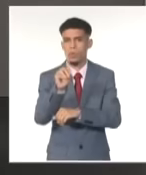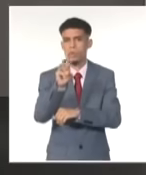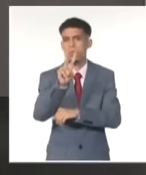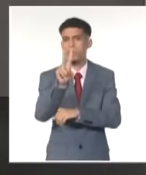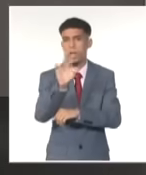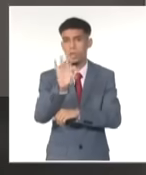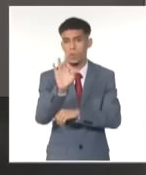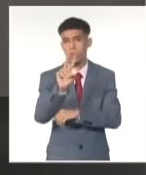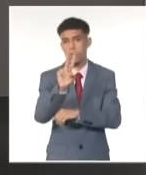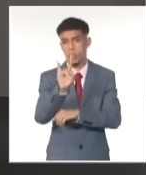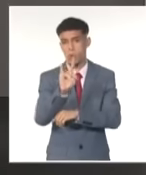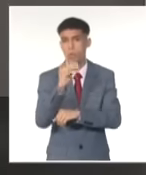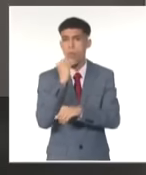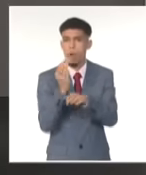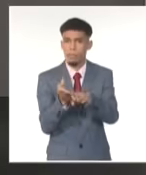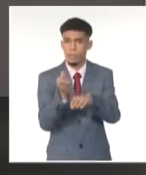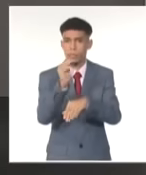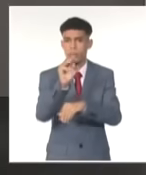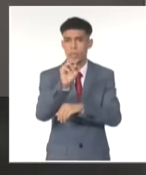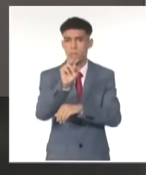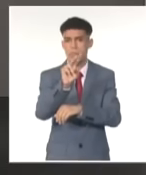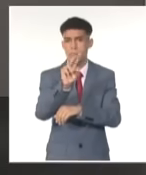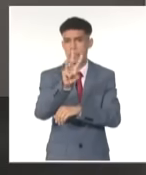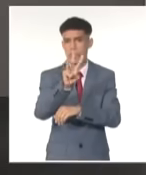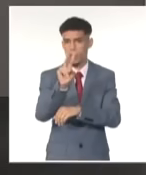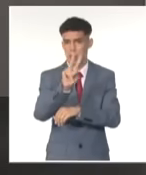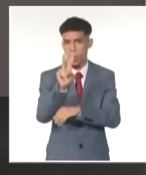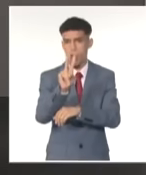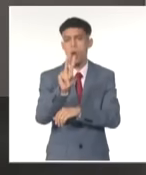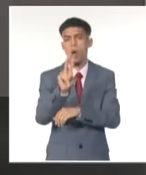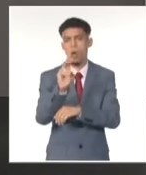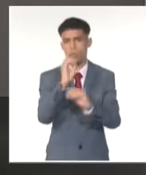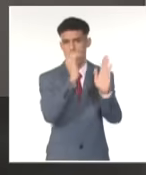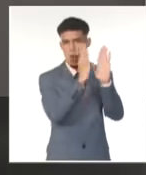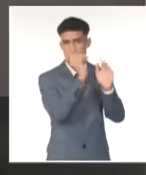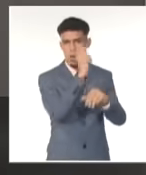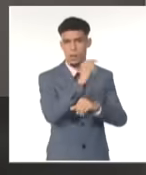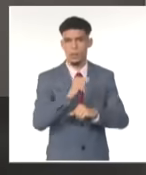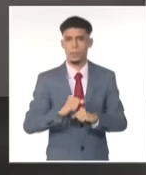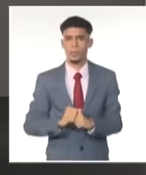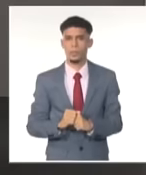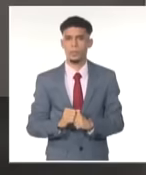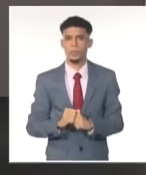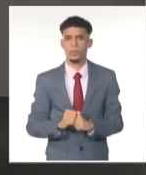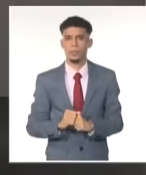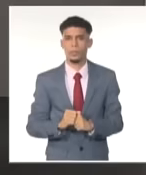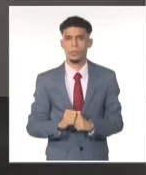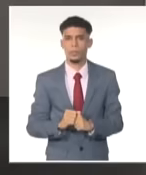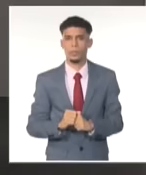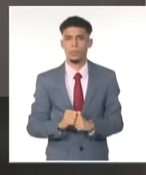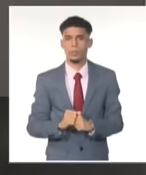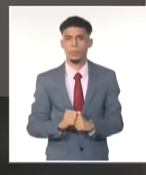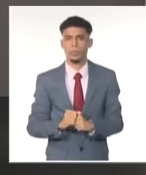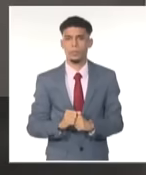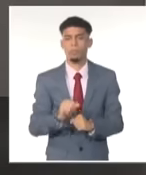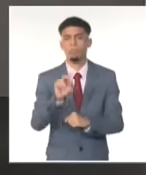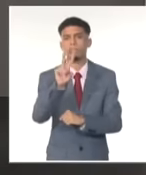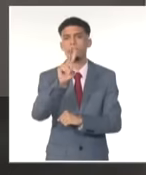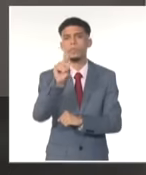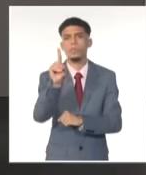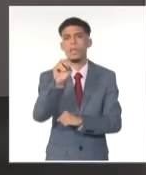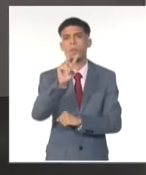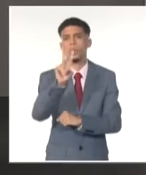sí llegarán hasta 32 y 34 en la parte oriental, mientras que las mínimas tendrán poca variación, 21,